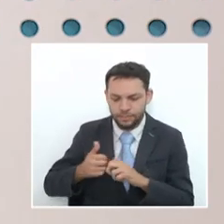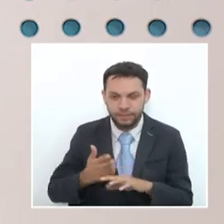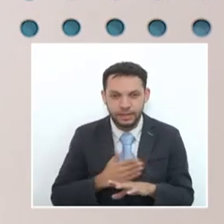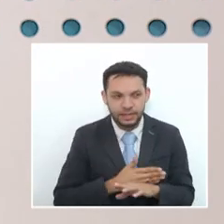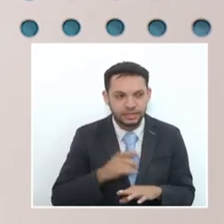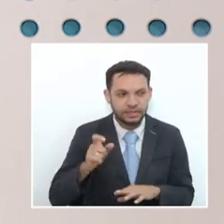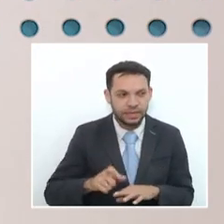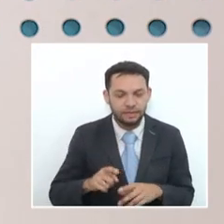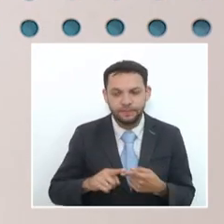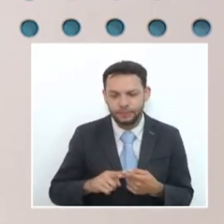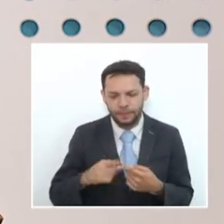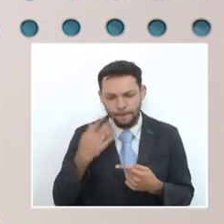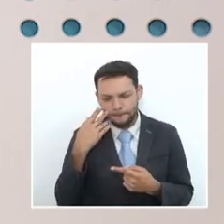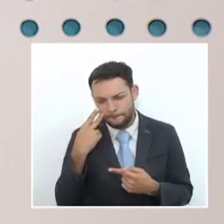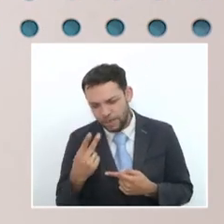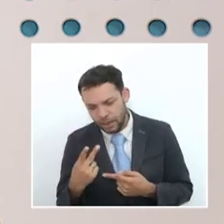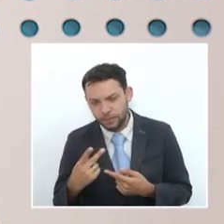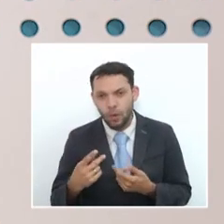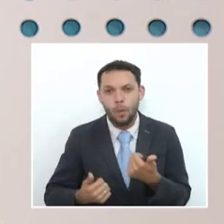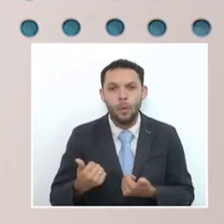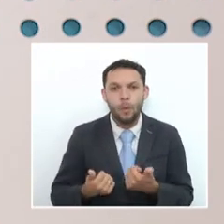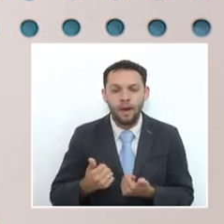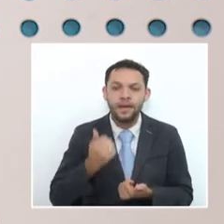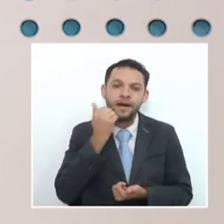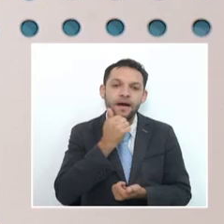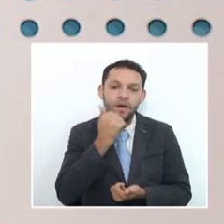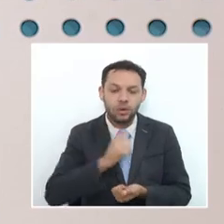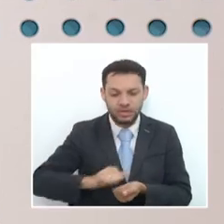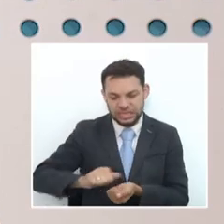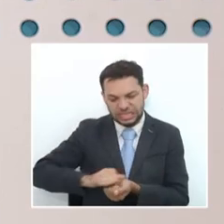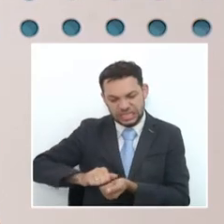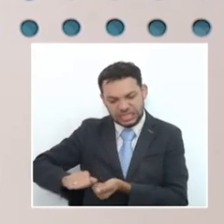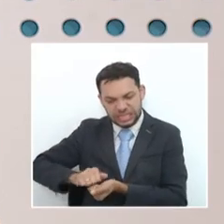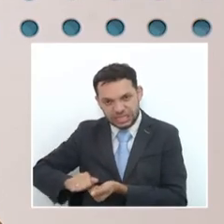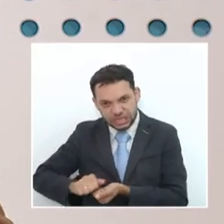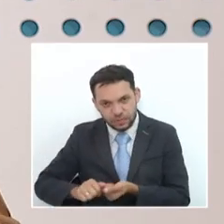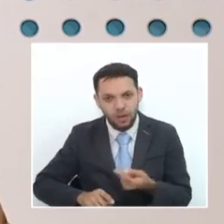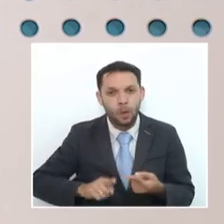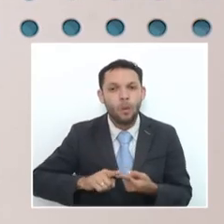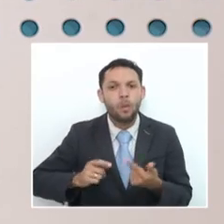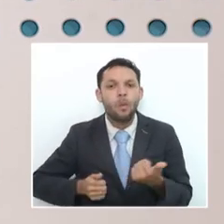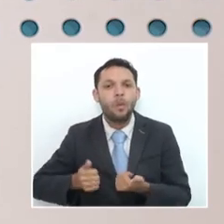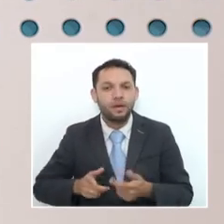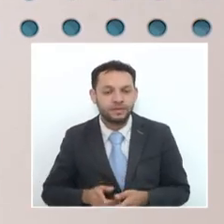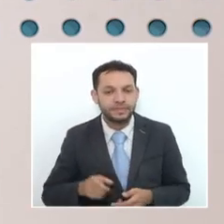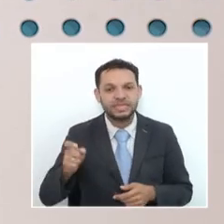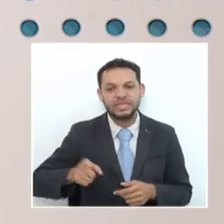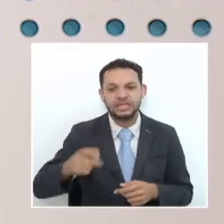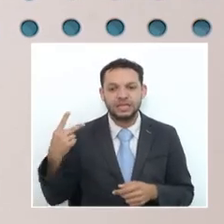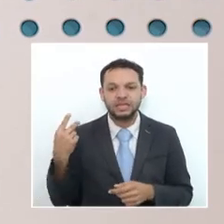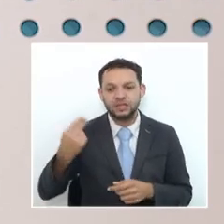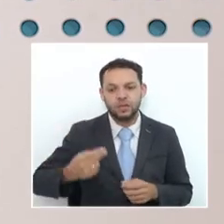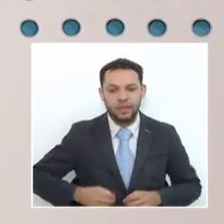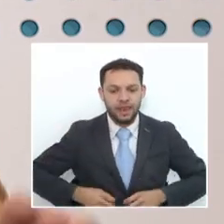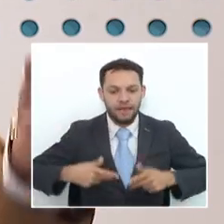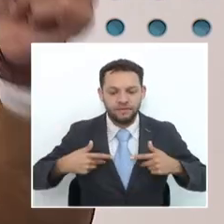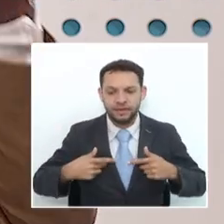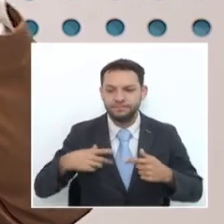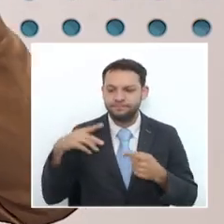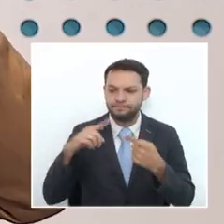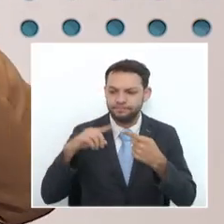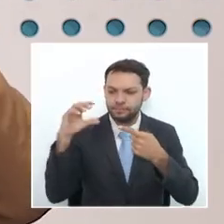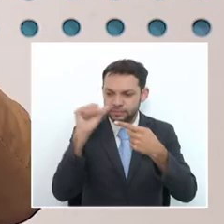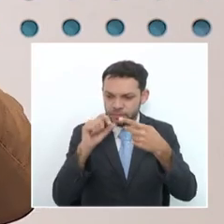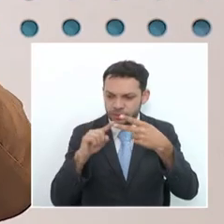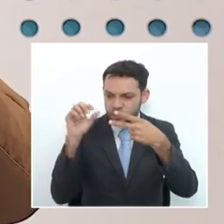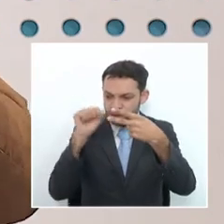Detergentes. Mire todo lo que ha salido de esa pregunta. Conclusión, una historia clínica para poder bregar